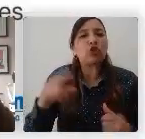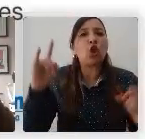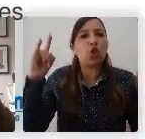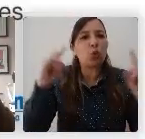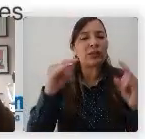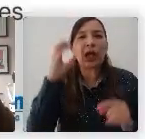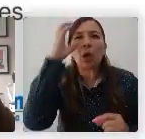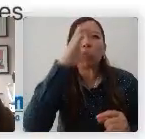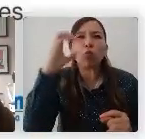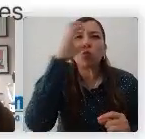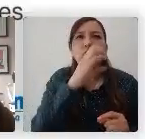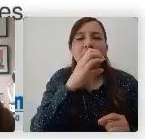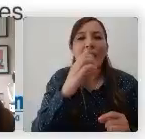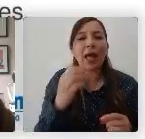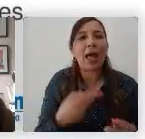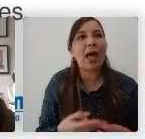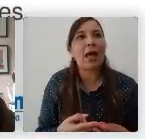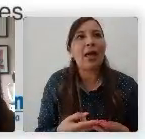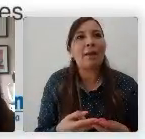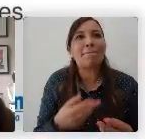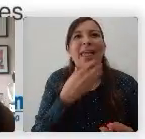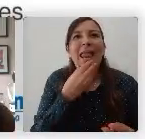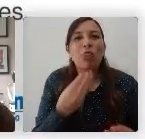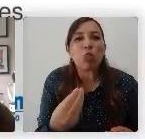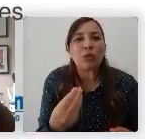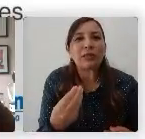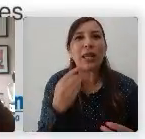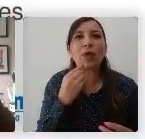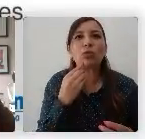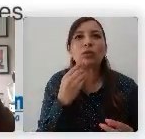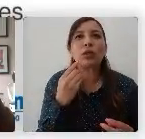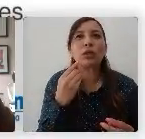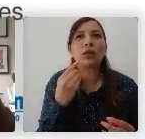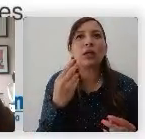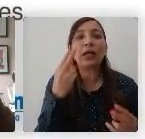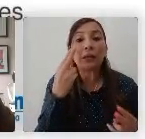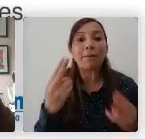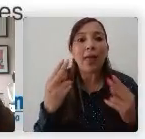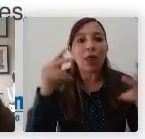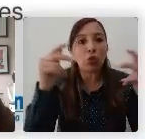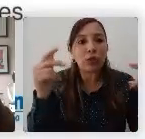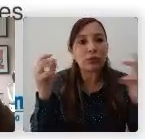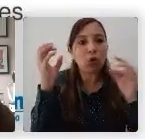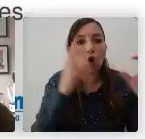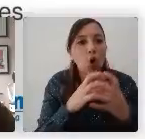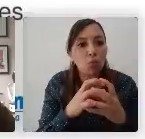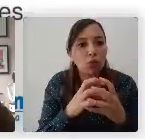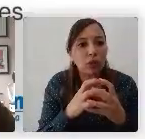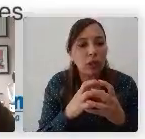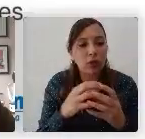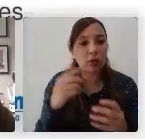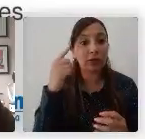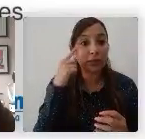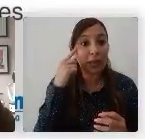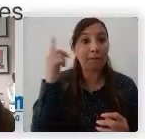busca una experiencia sostenible que va muy relacionada con lo que es el turismo comunitario de hecho también por otro lado